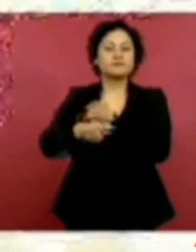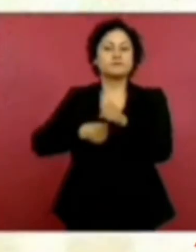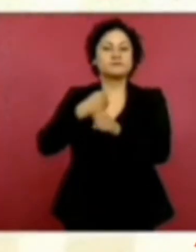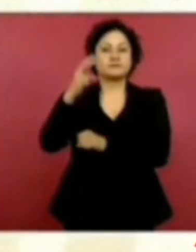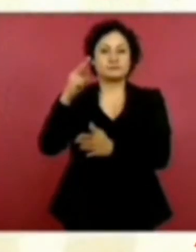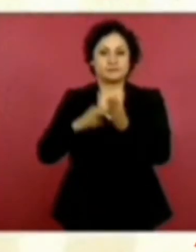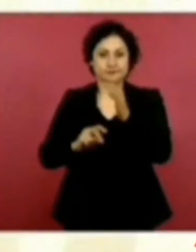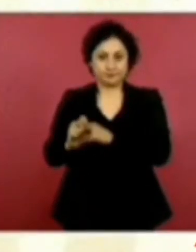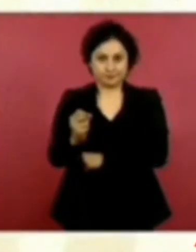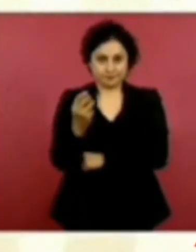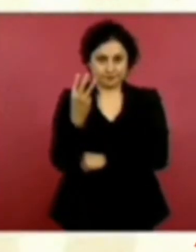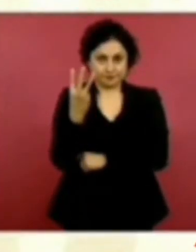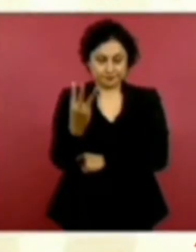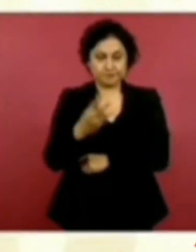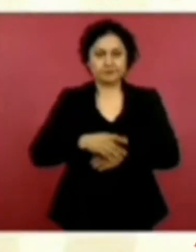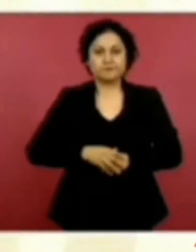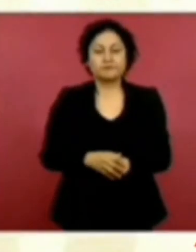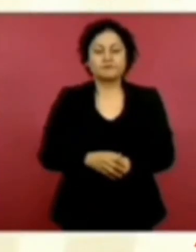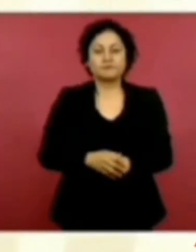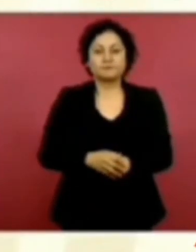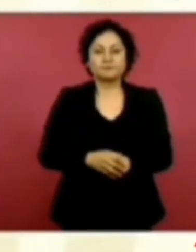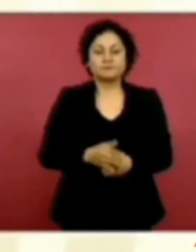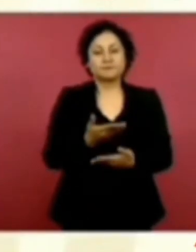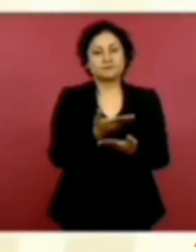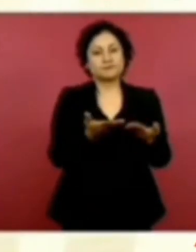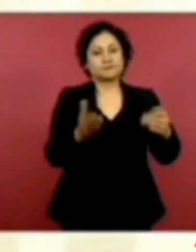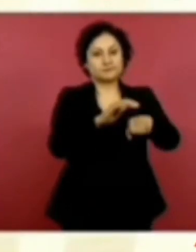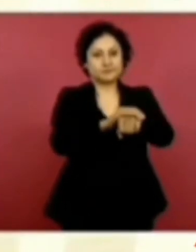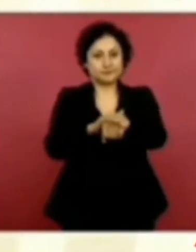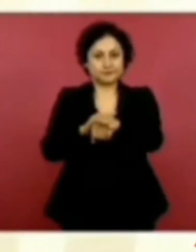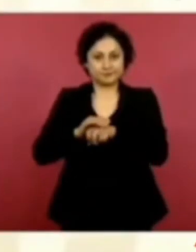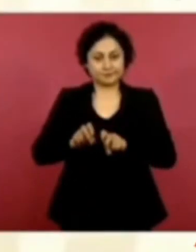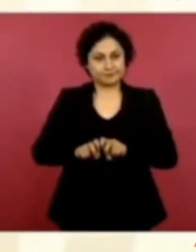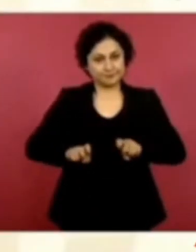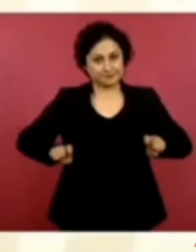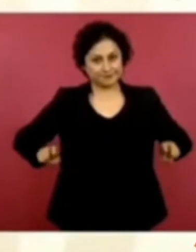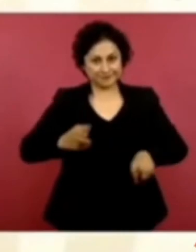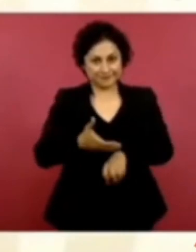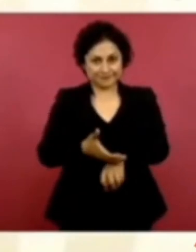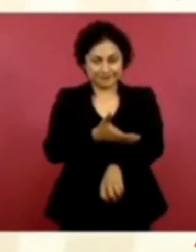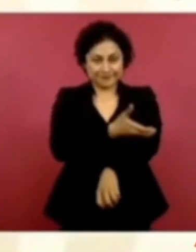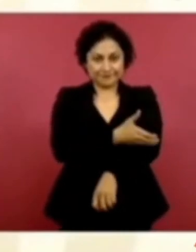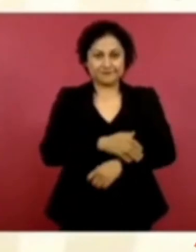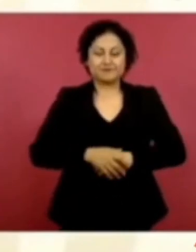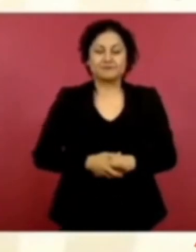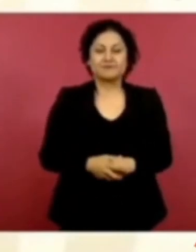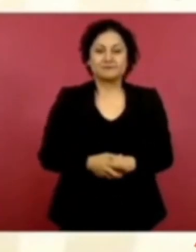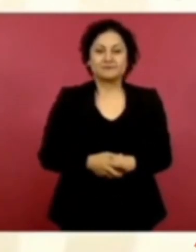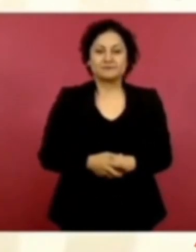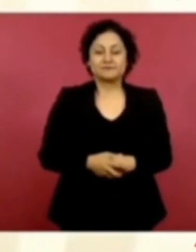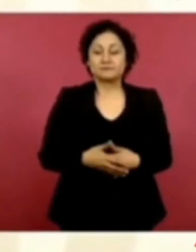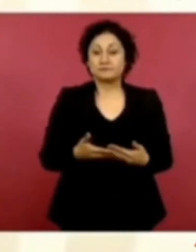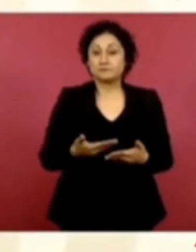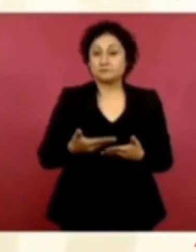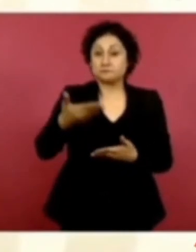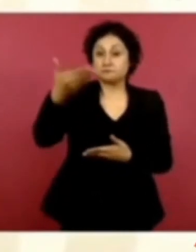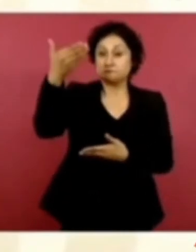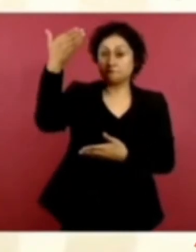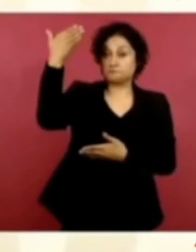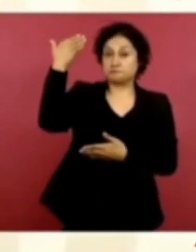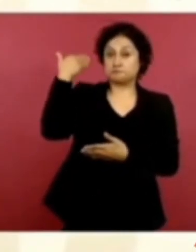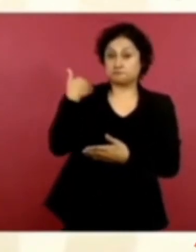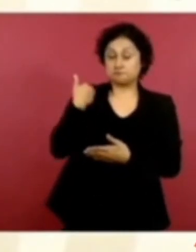2023, amigas y amigos del Presidium. Desde que los pueblos asumieron su